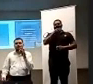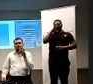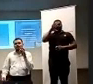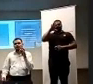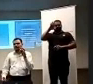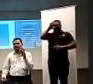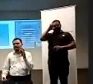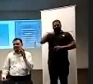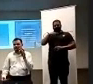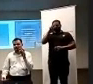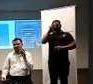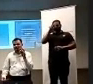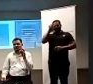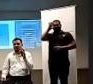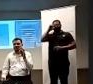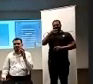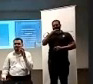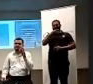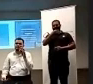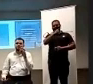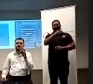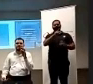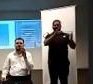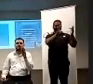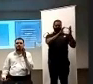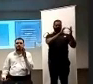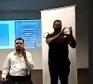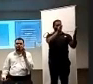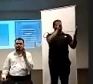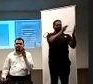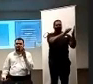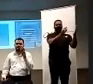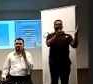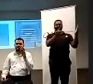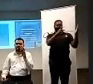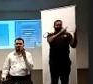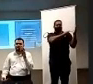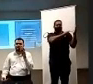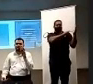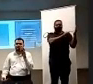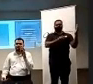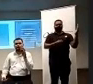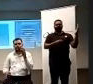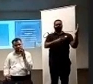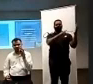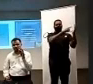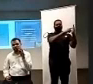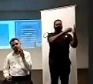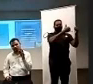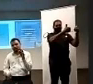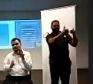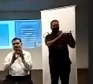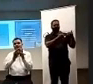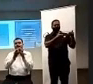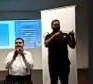No recuerdo si al registrarme en la plataforma de vacunarte me preguntaba sobre la discapacidad. Por eso fue mi